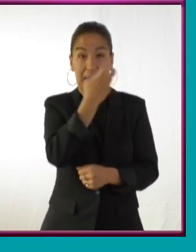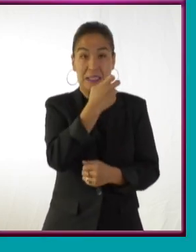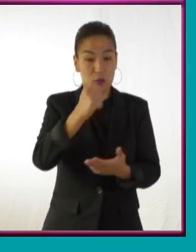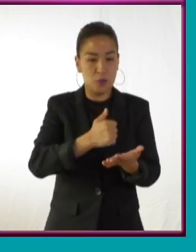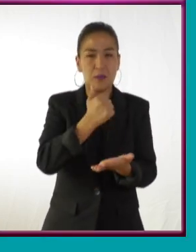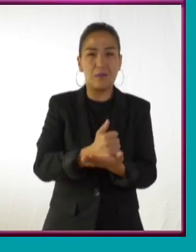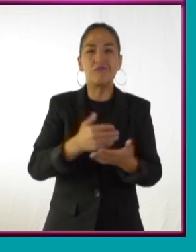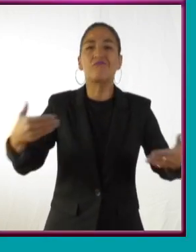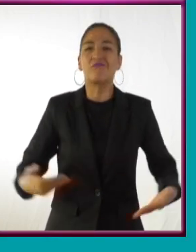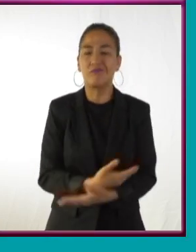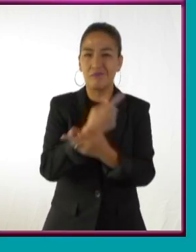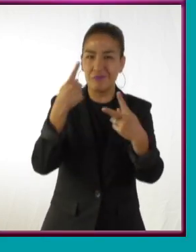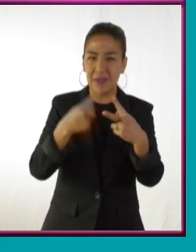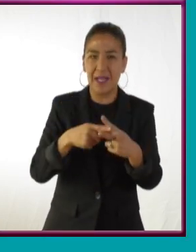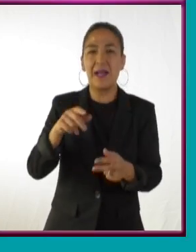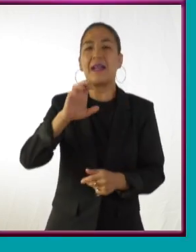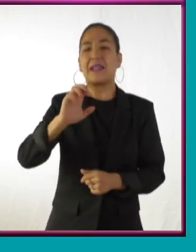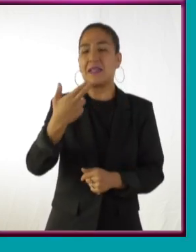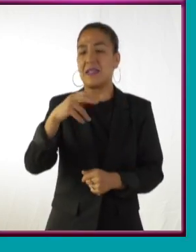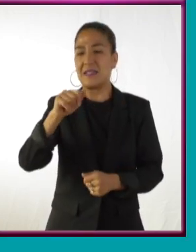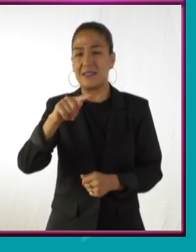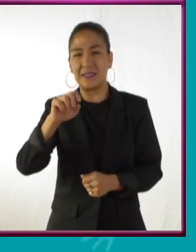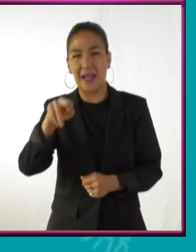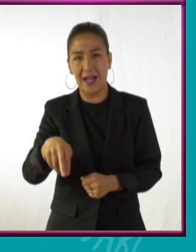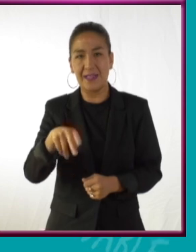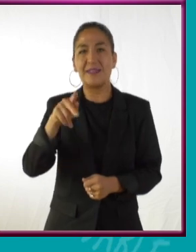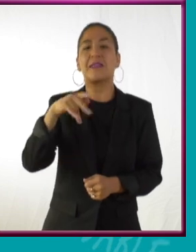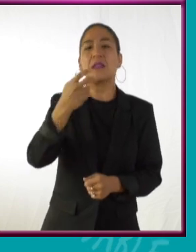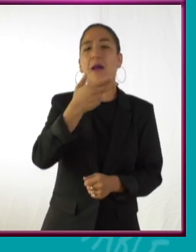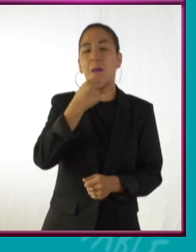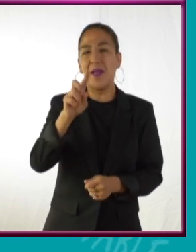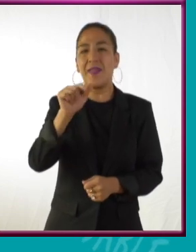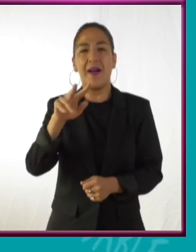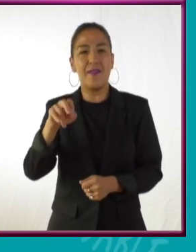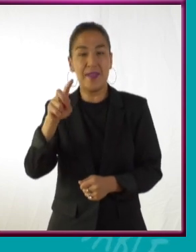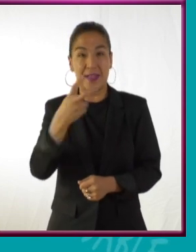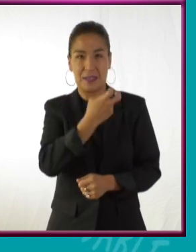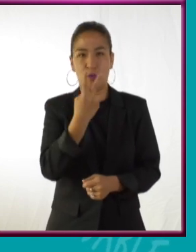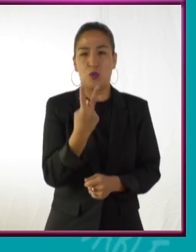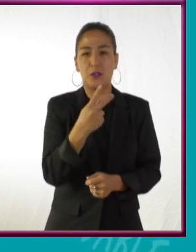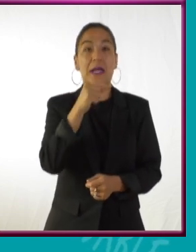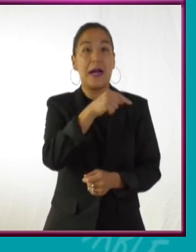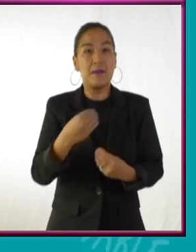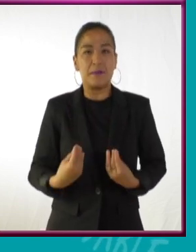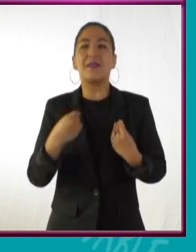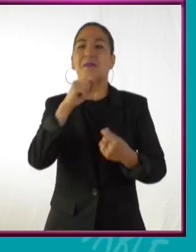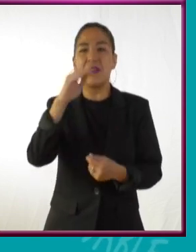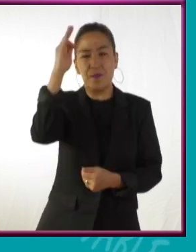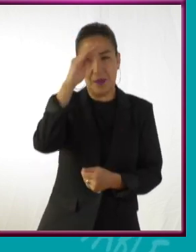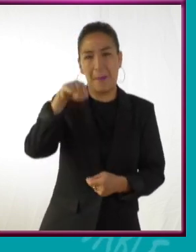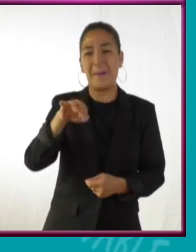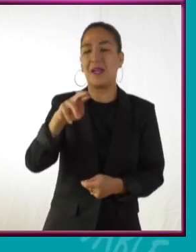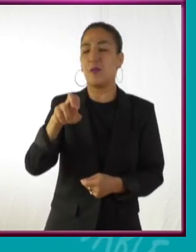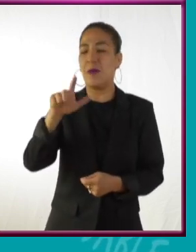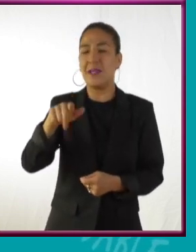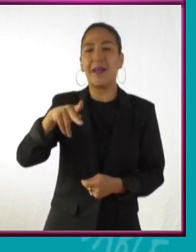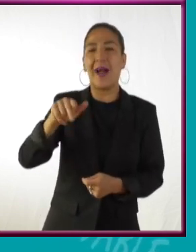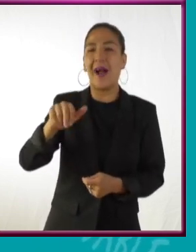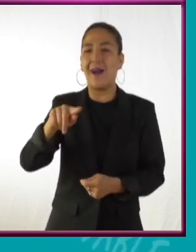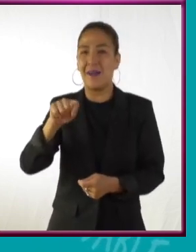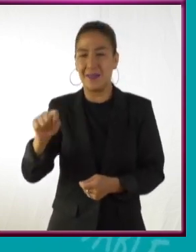En esta ciudad nacieron matemáticos como Christian Goldbach y David Hilbert, y aquí vivió el filósofo Immanuel